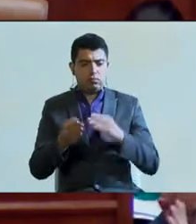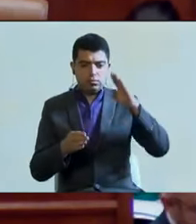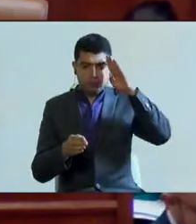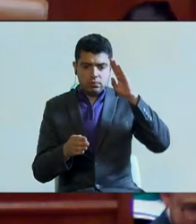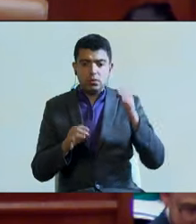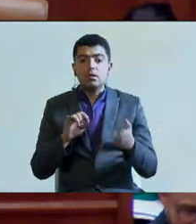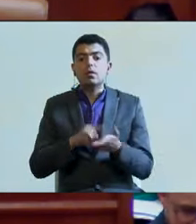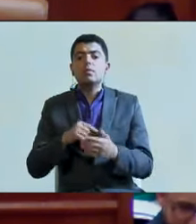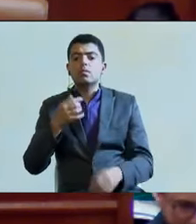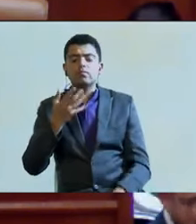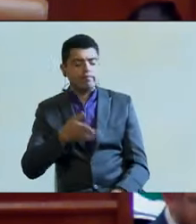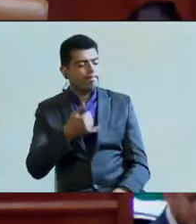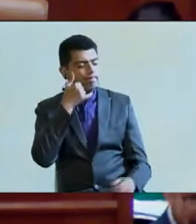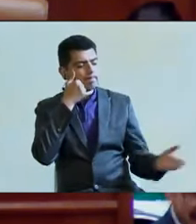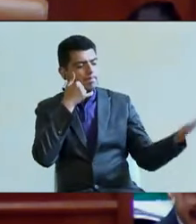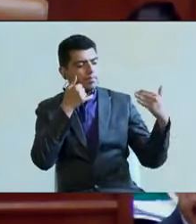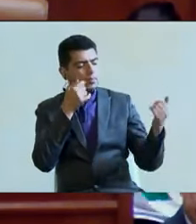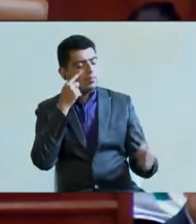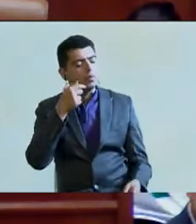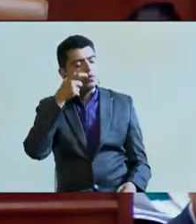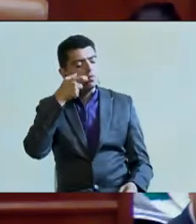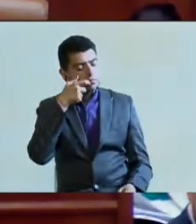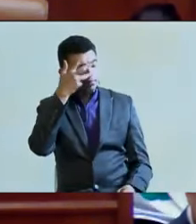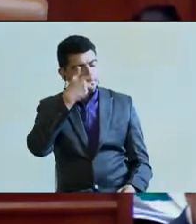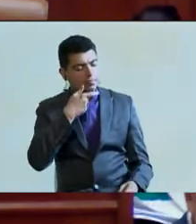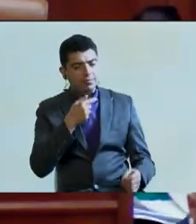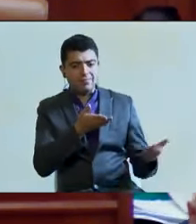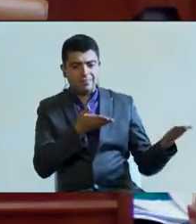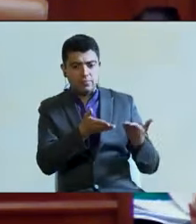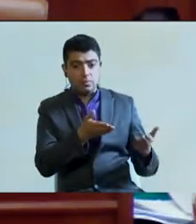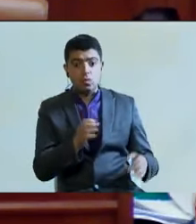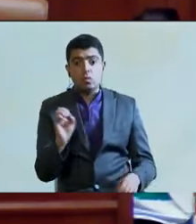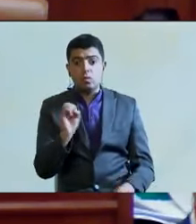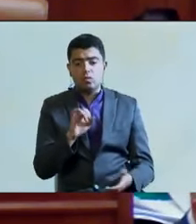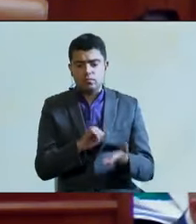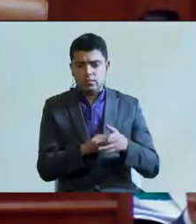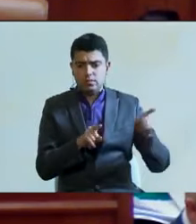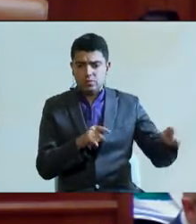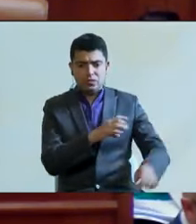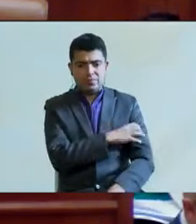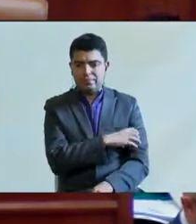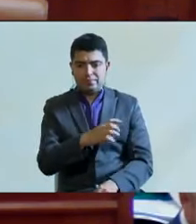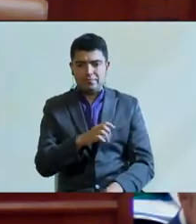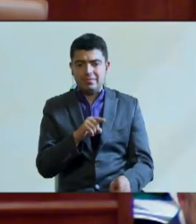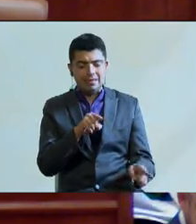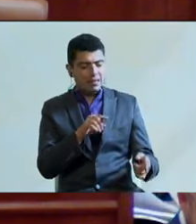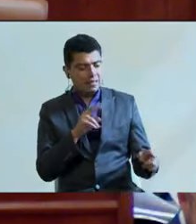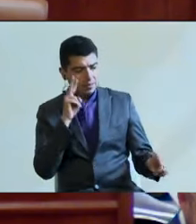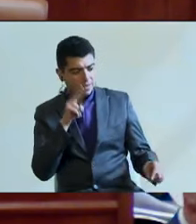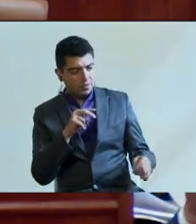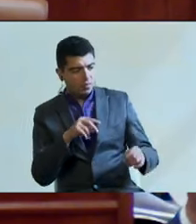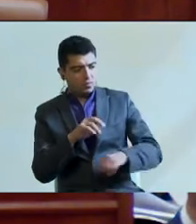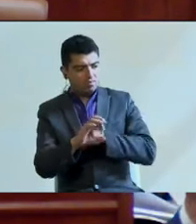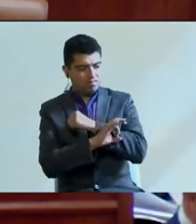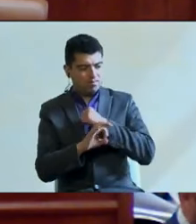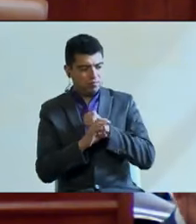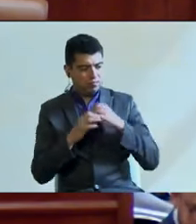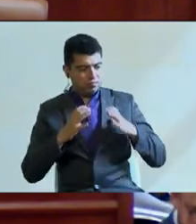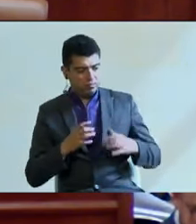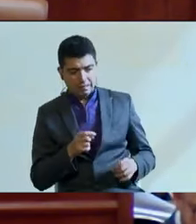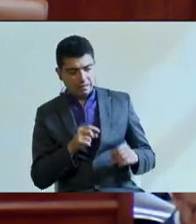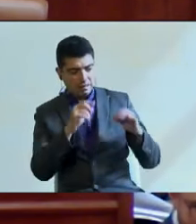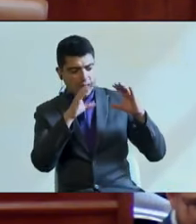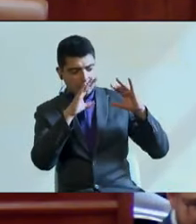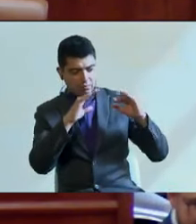llamamiento a calificar servicio o por disminución de la capacidad psicofísica y los que se